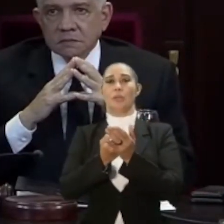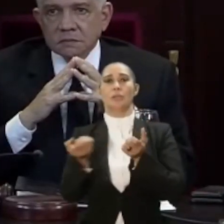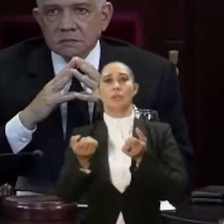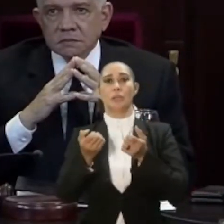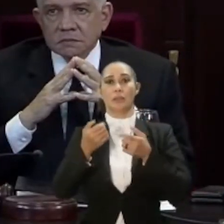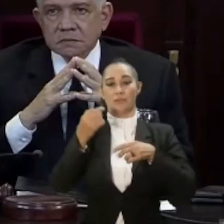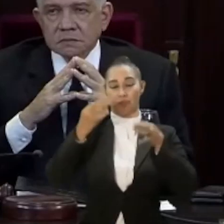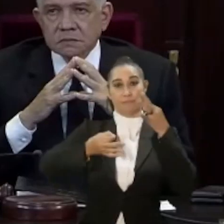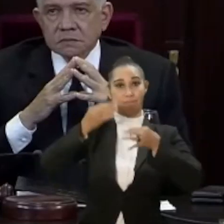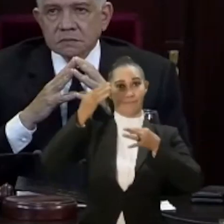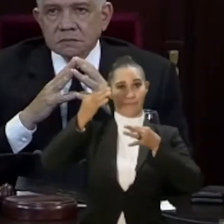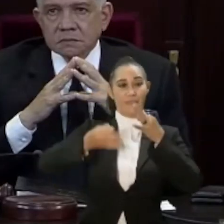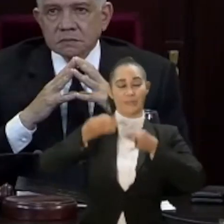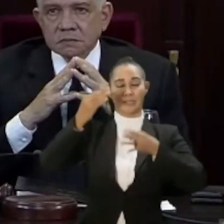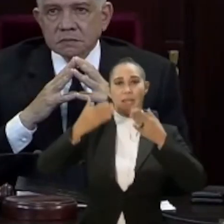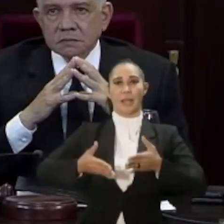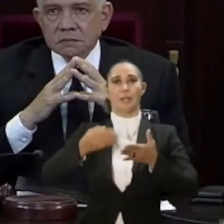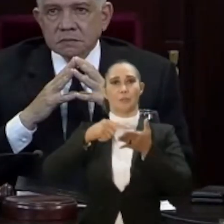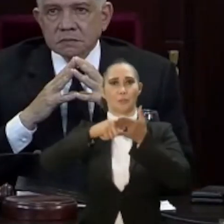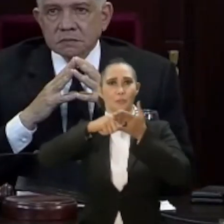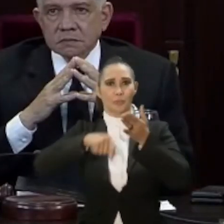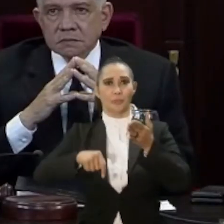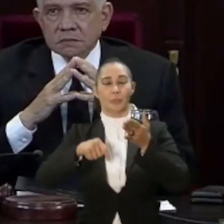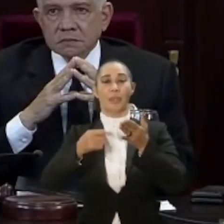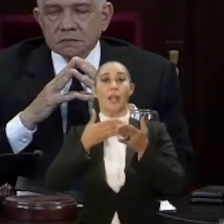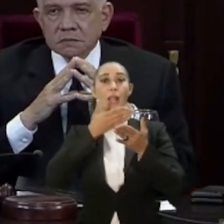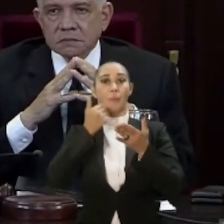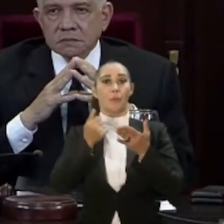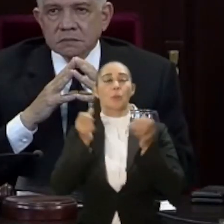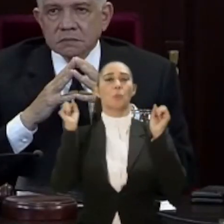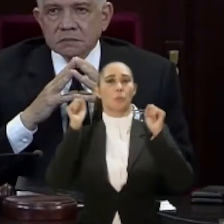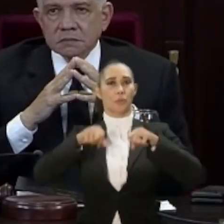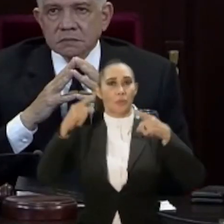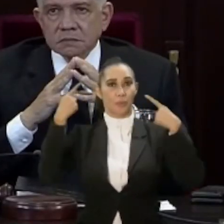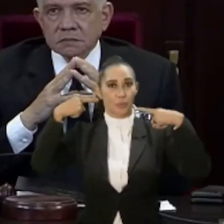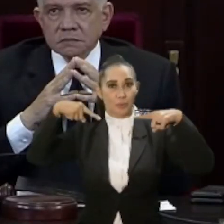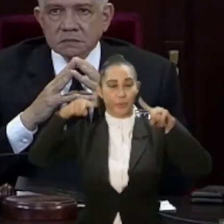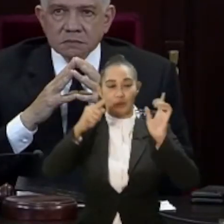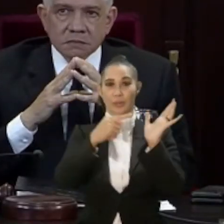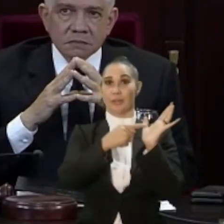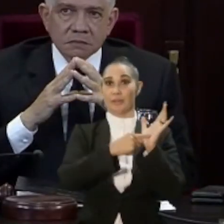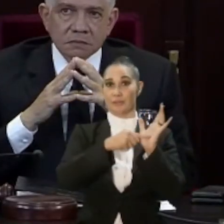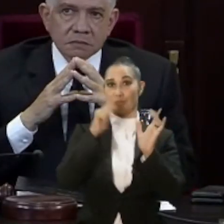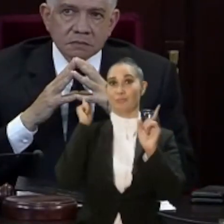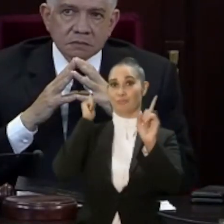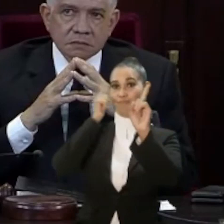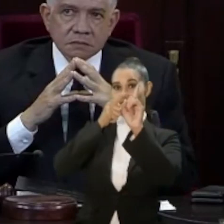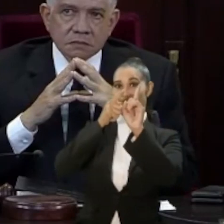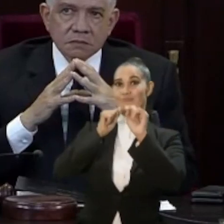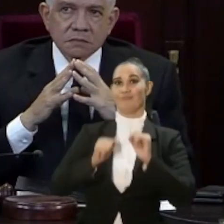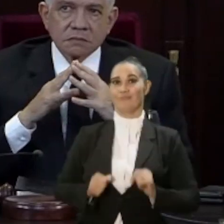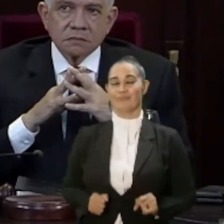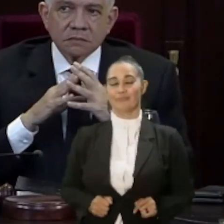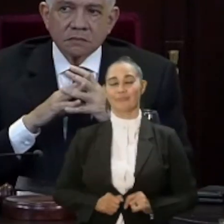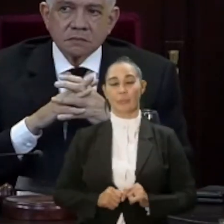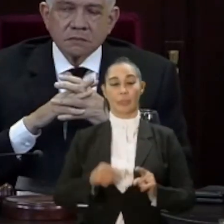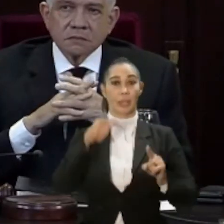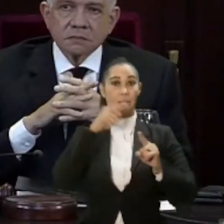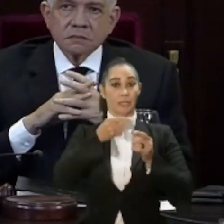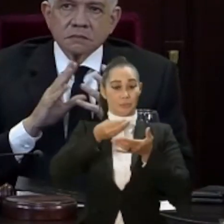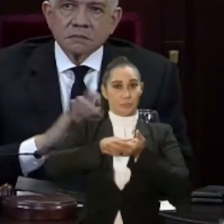fraude fiscal y a la mejora de la gestión tributaria fueron posibles lograr estos objetivos.